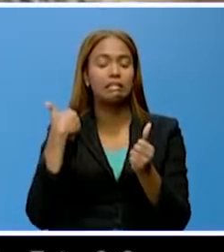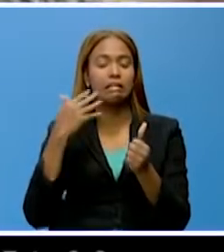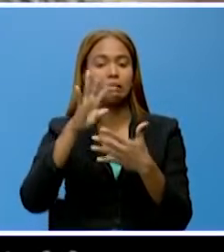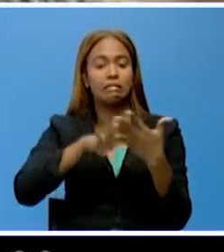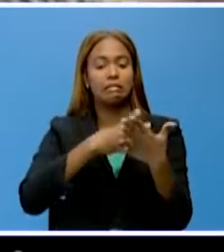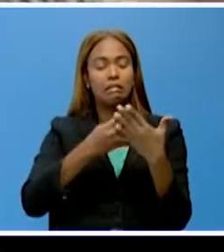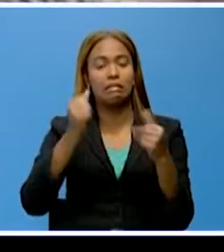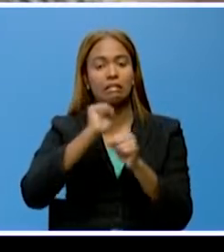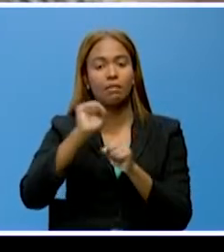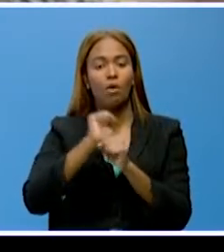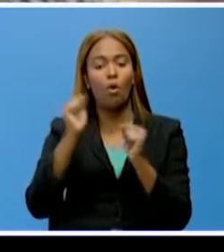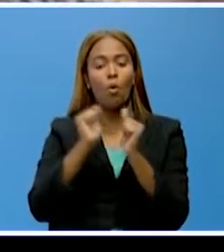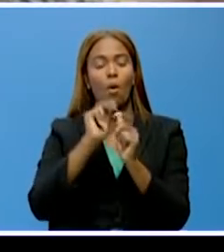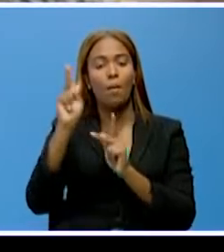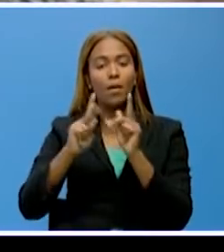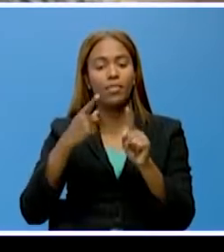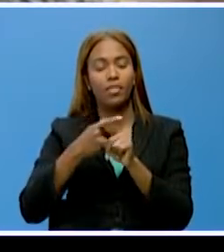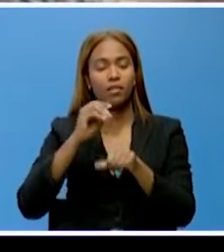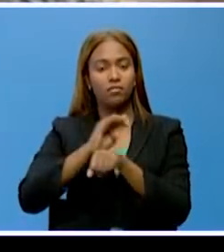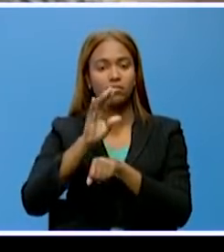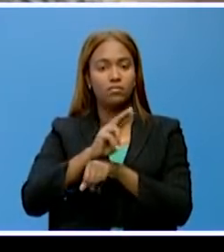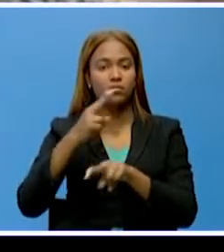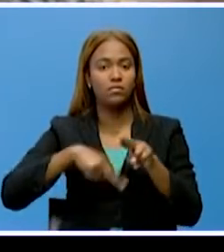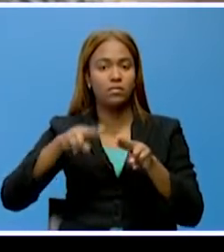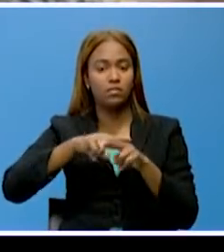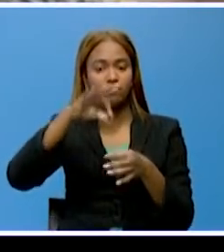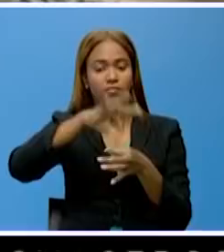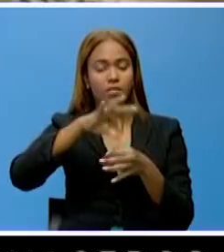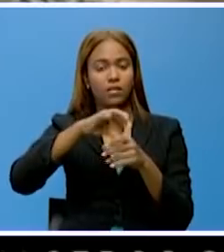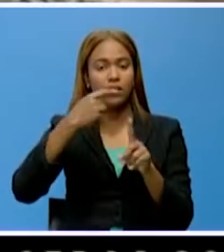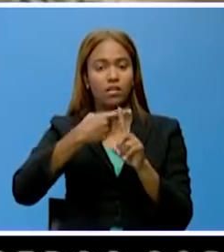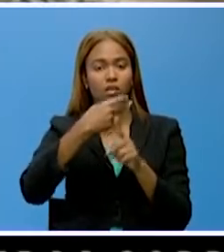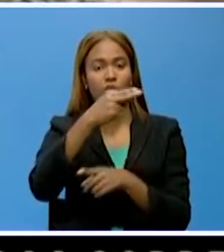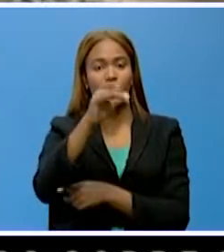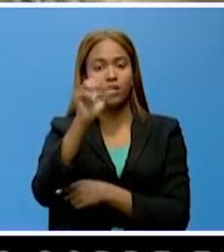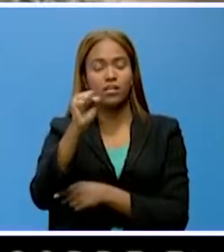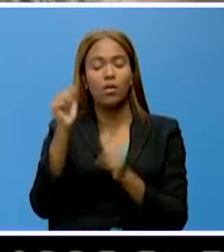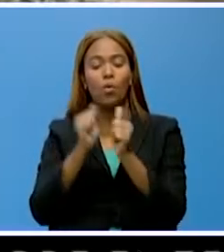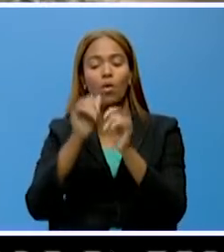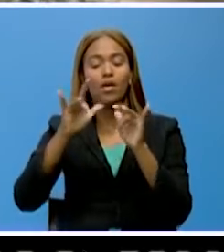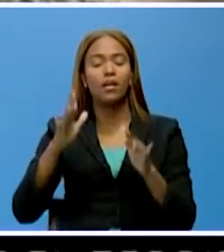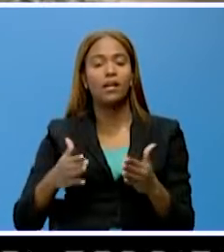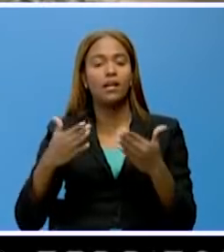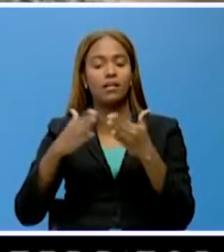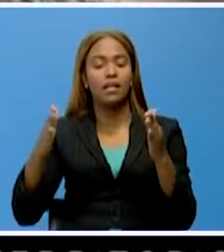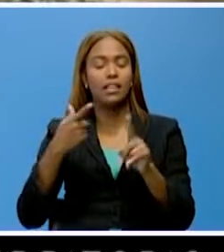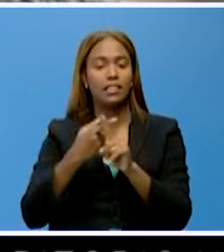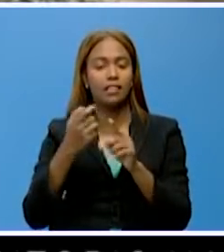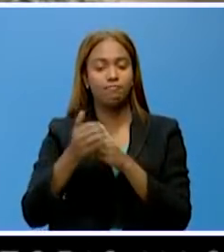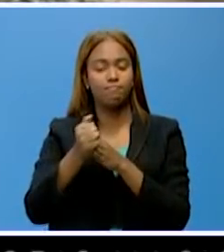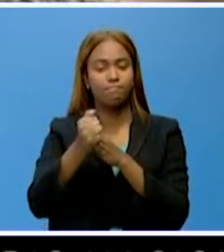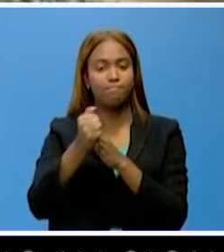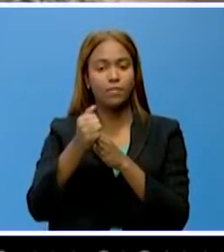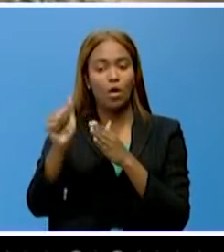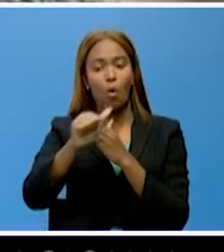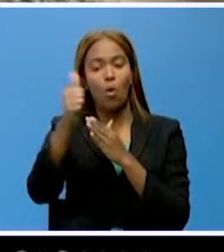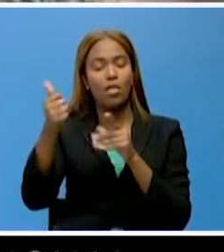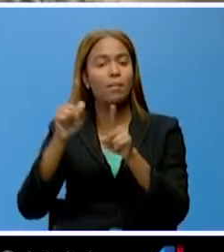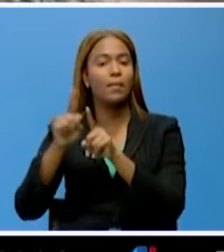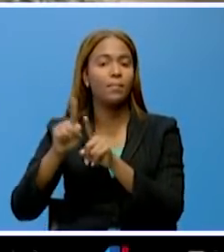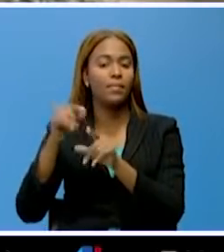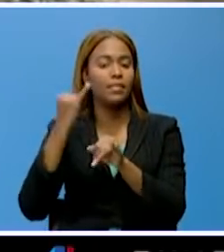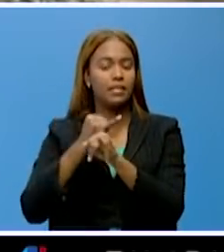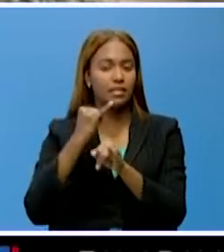agenda de trabajo con los funcionarios del Consejo Nacional Electoral de Honduras y con la Secretaría Ejecutiva, representándola ante otras